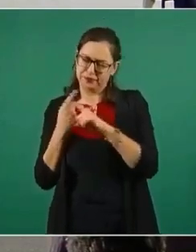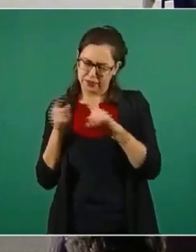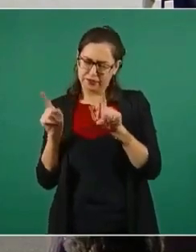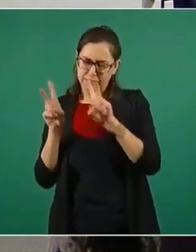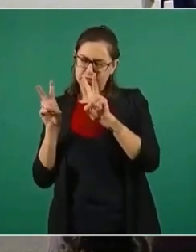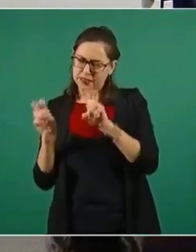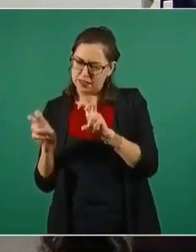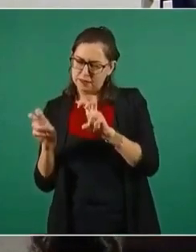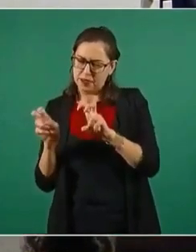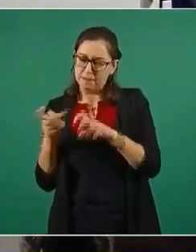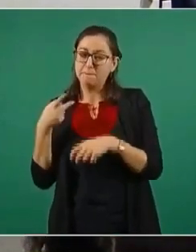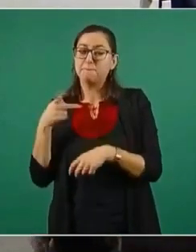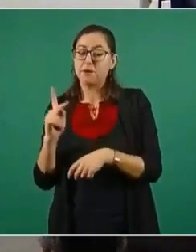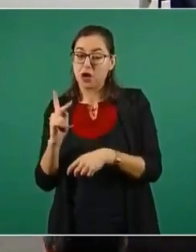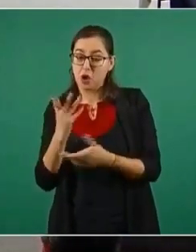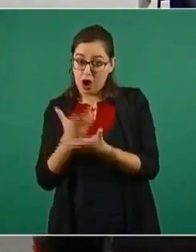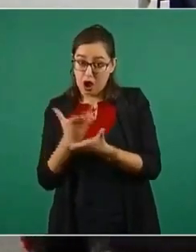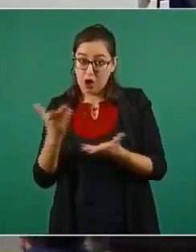el siguiente manifiesto.